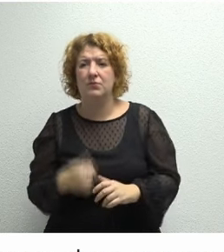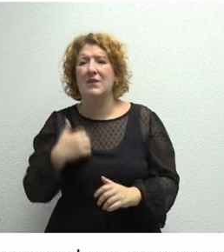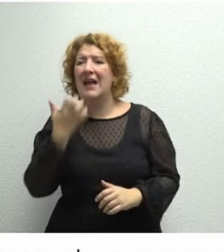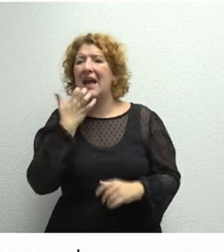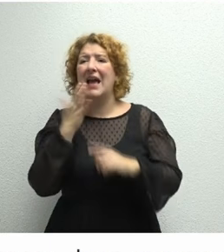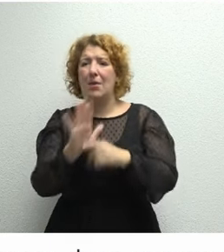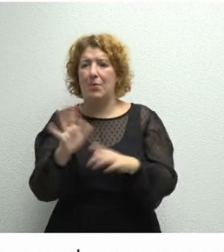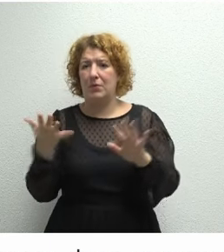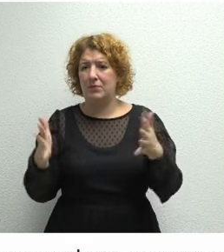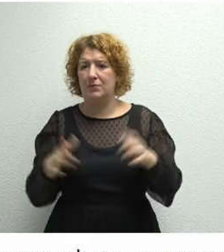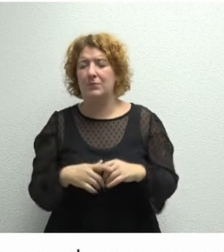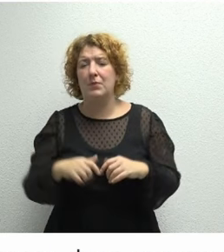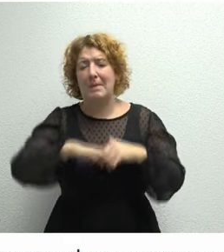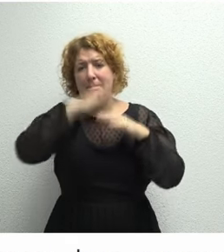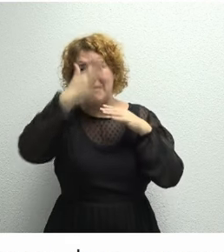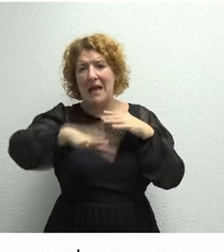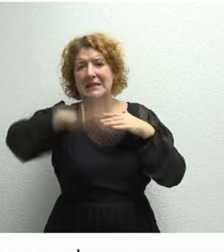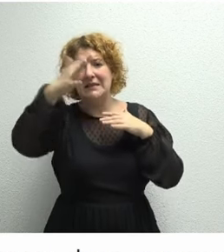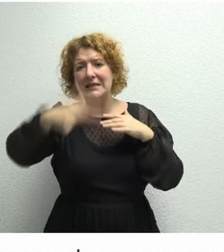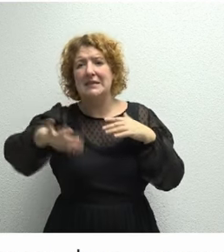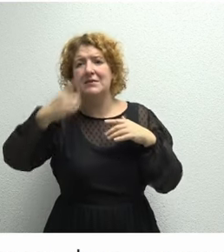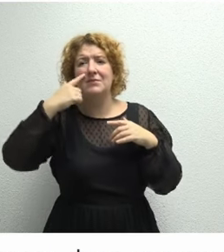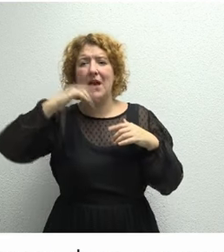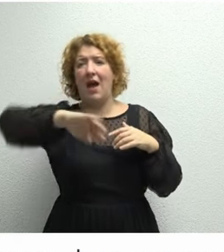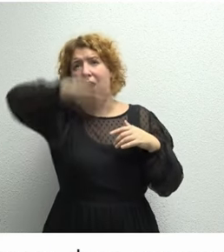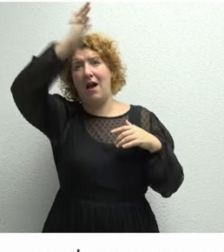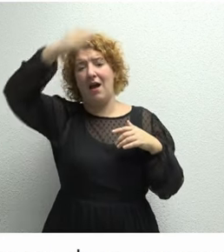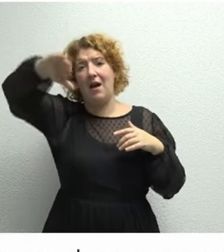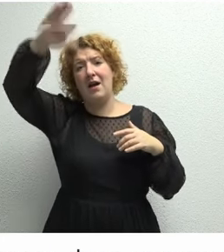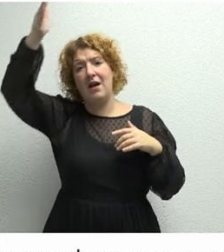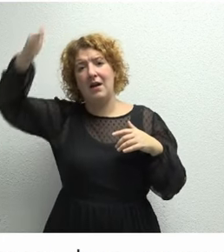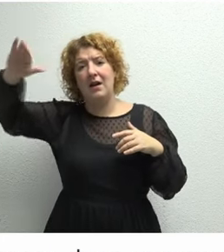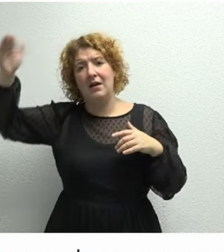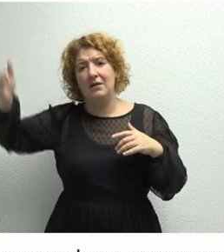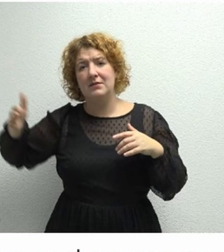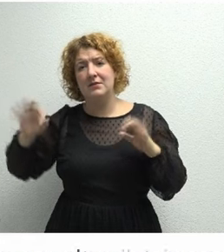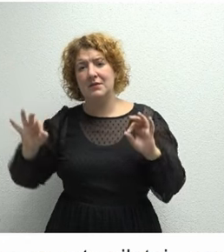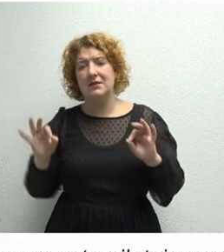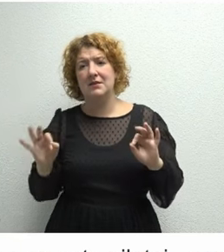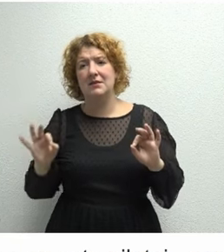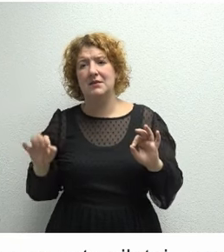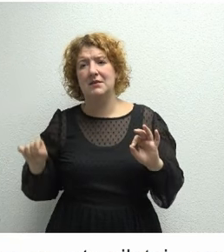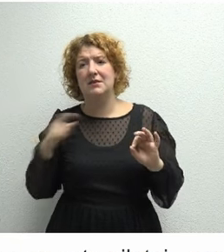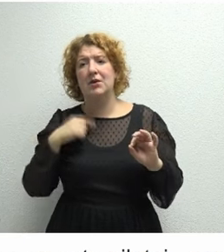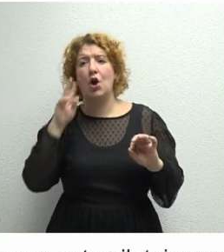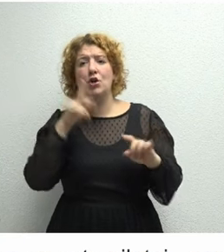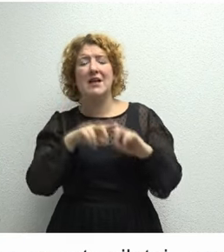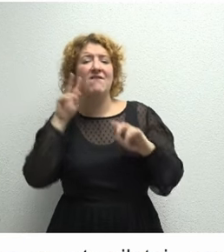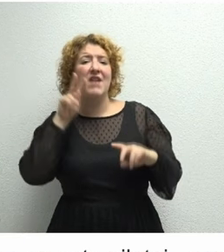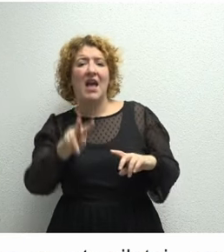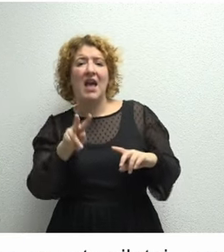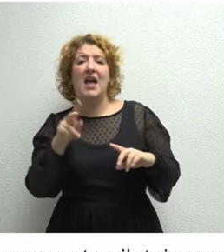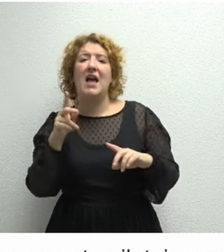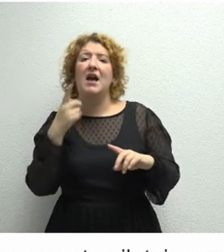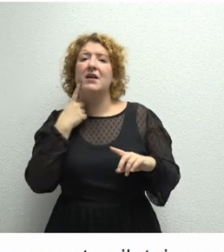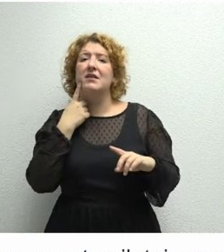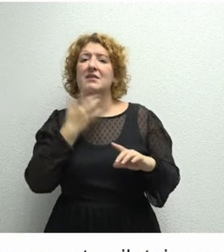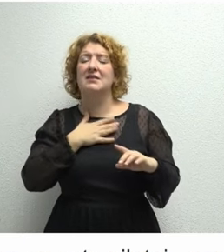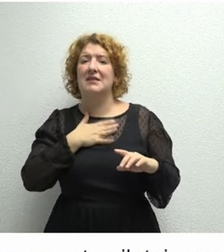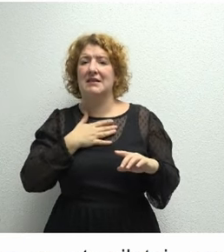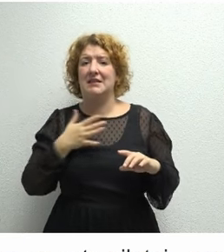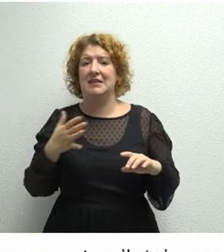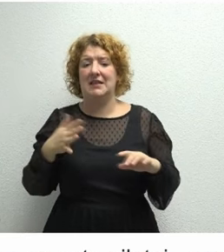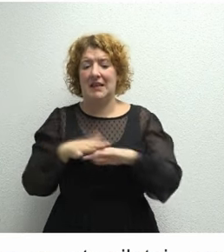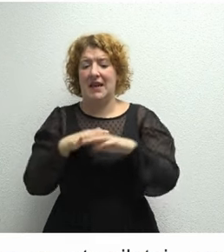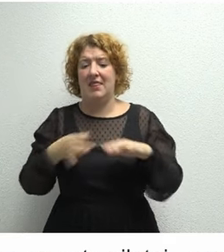eh Como un paisaje no donde se ve la parte de arriba que tiene que ver con la superficie lo que está a la vista lo que se ve lo que es nuestra red insular